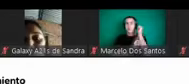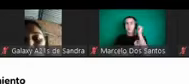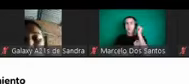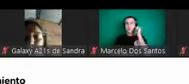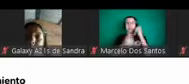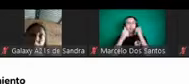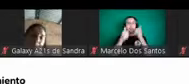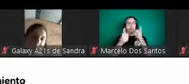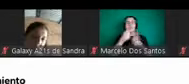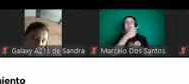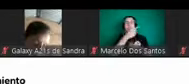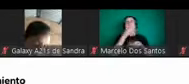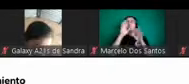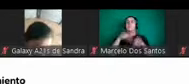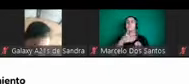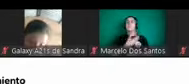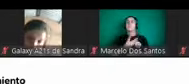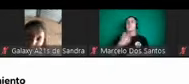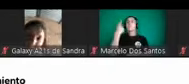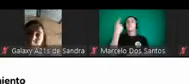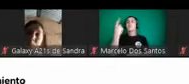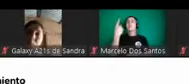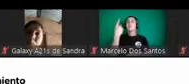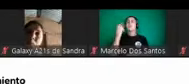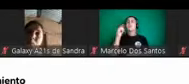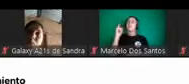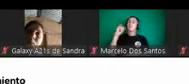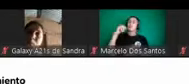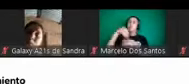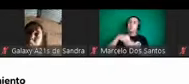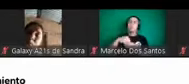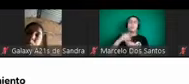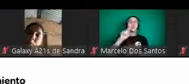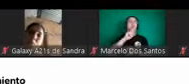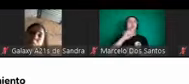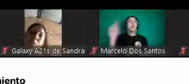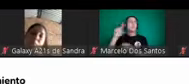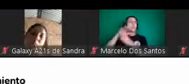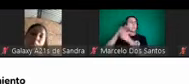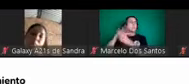Dirección de Inclusión y No Discriminación de la Secretaría de la Función Pública.